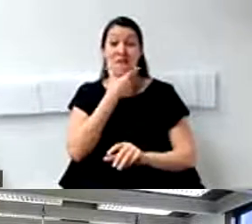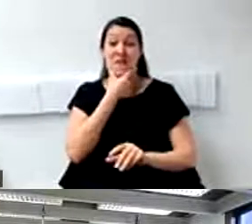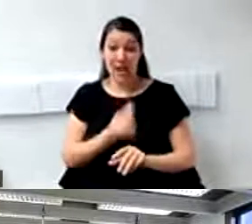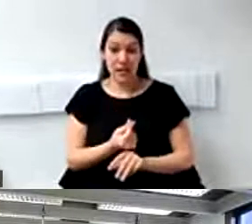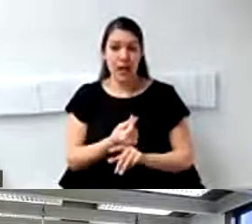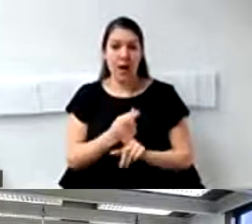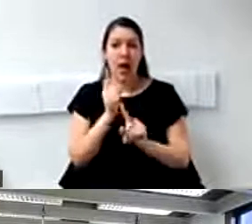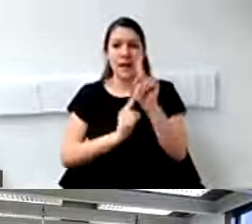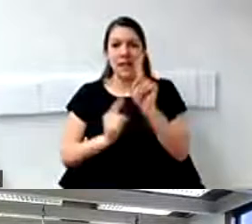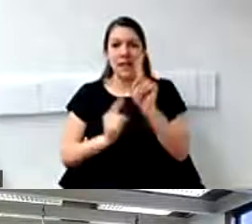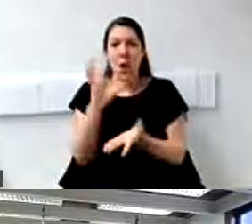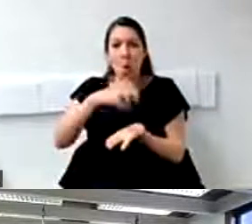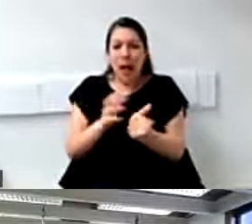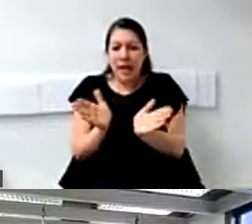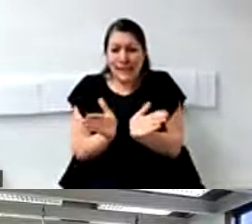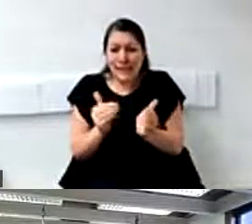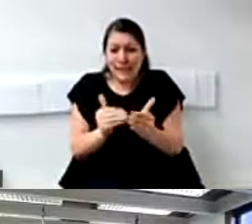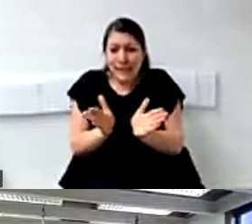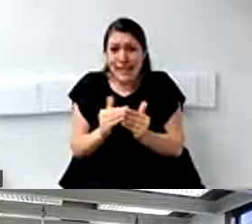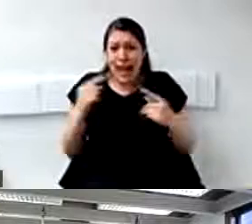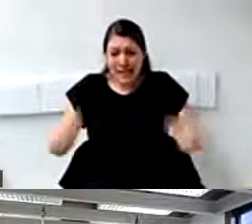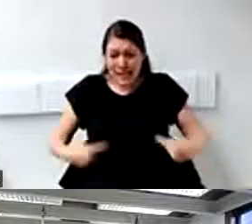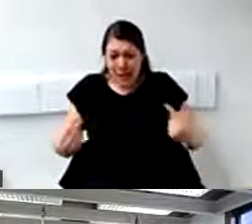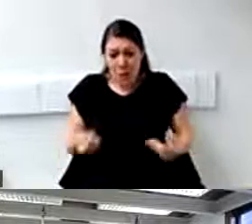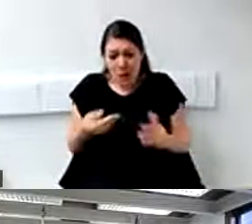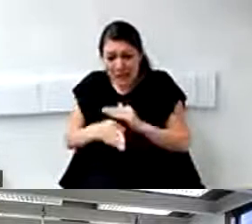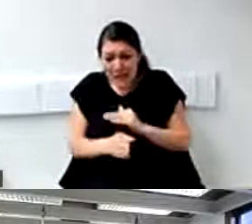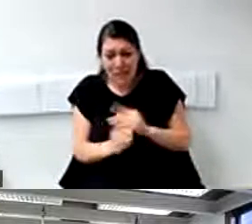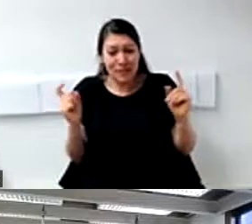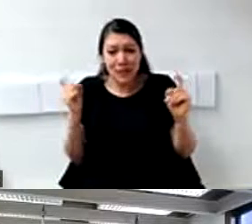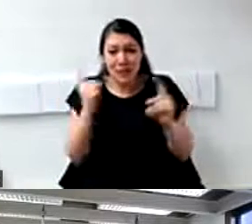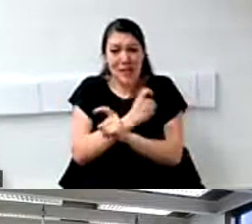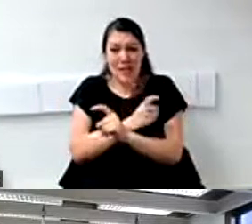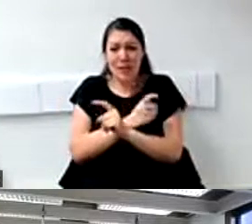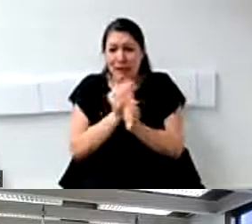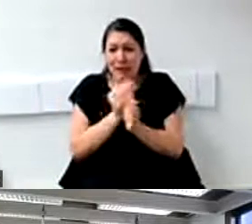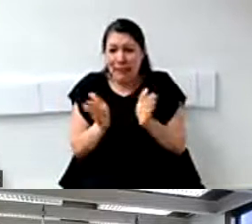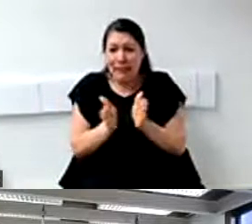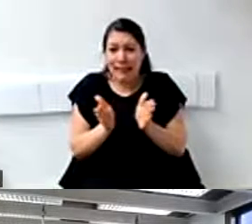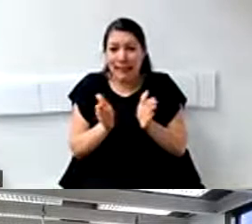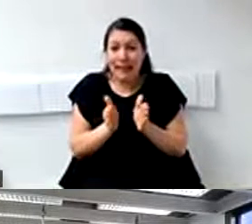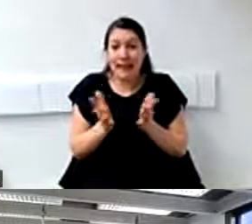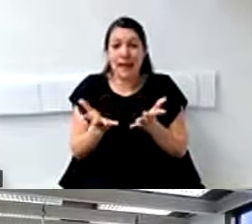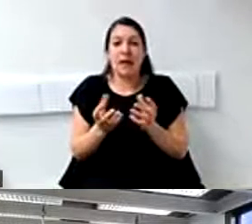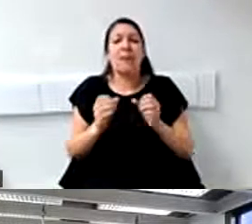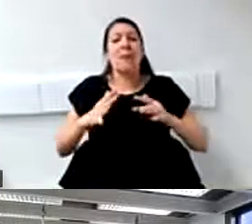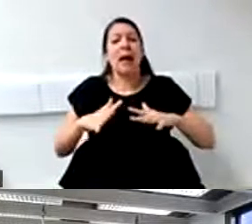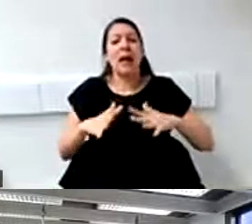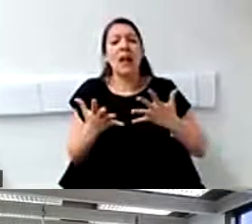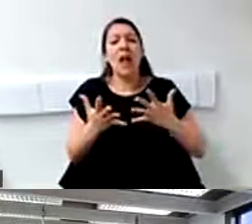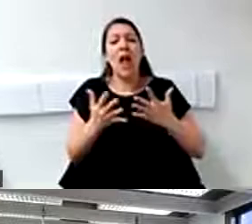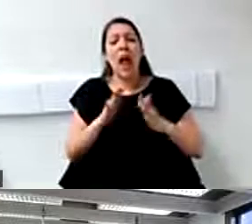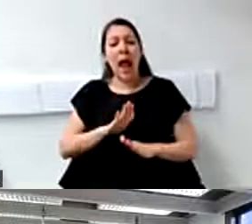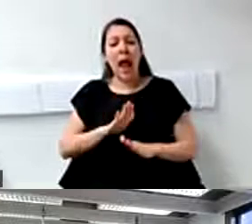muy chicos que en algunos ni una silla de ruedas puede entrar y se dificulta la consulta médica. ¿Para qué queremos la rampa en